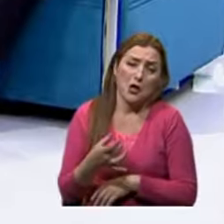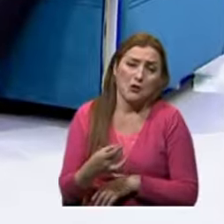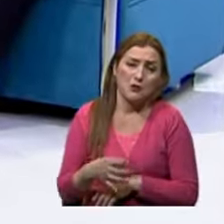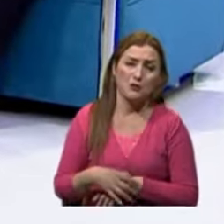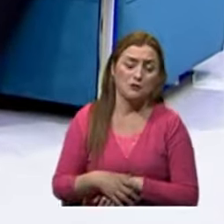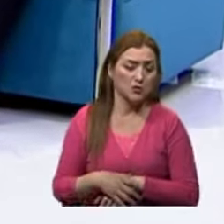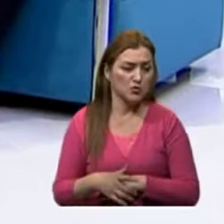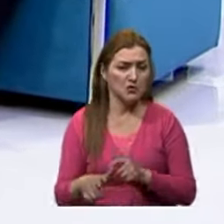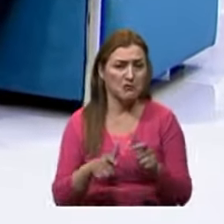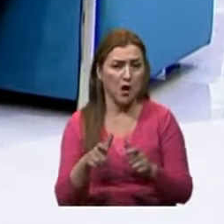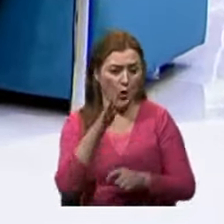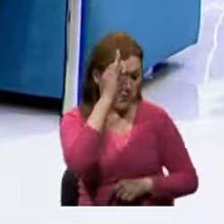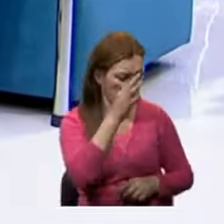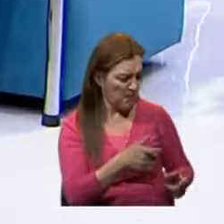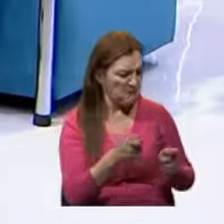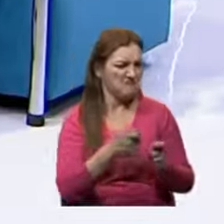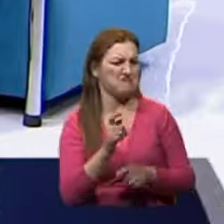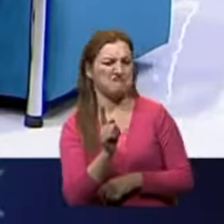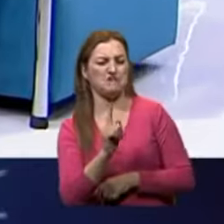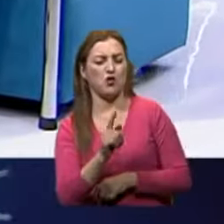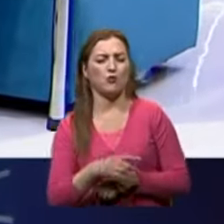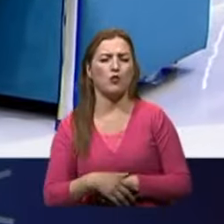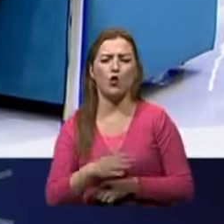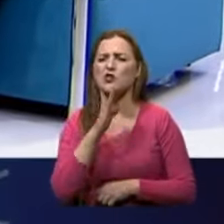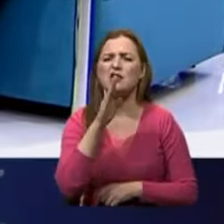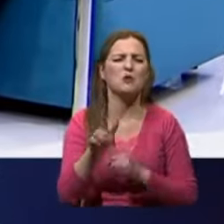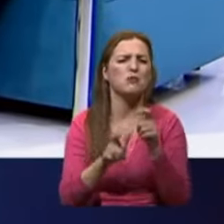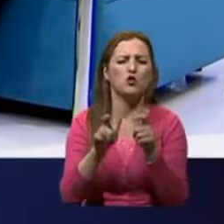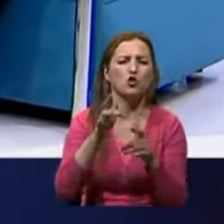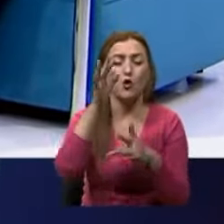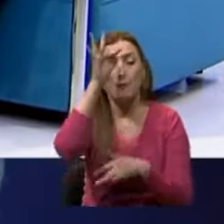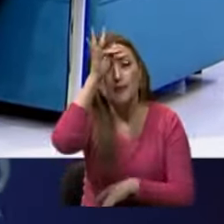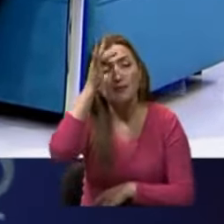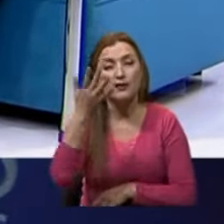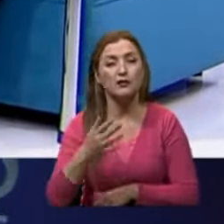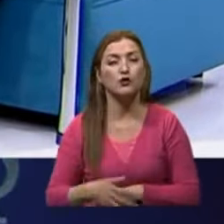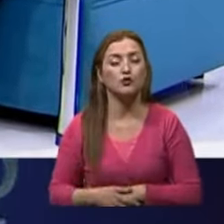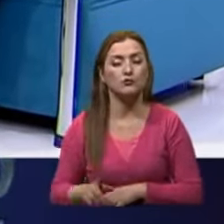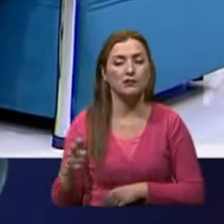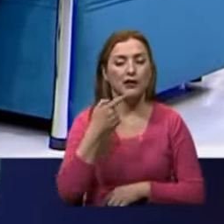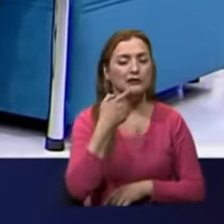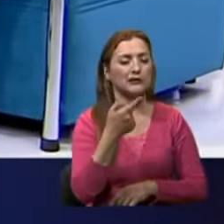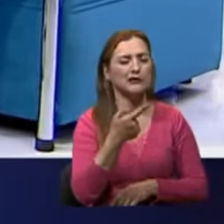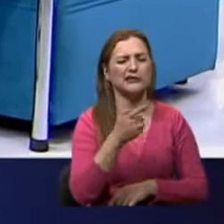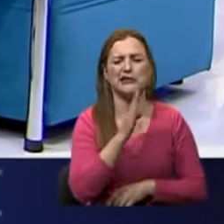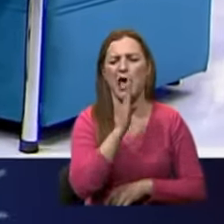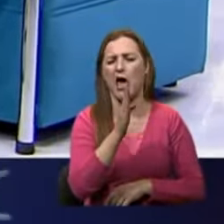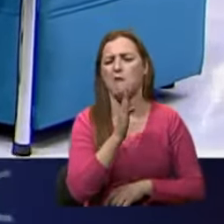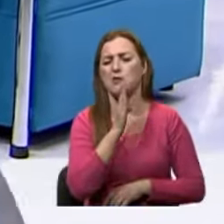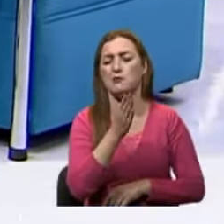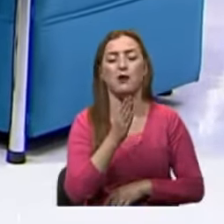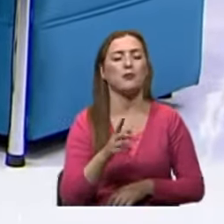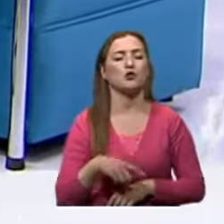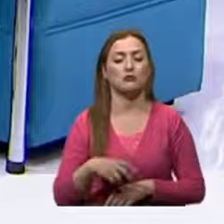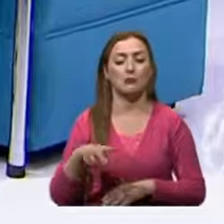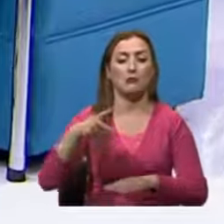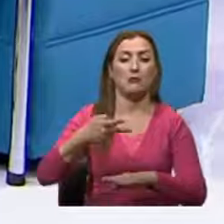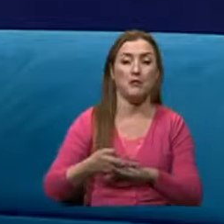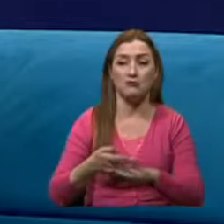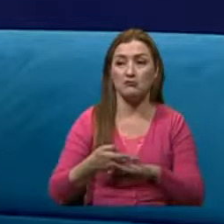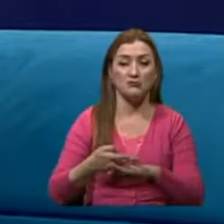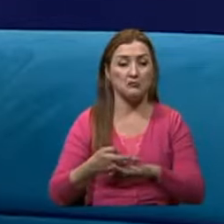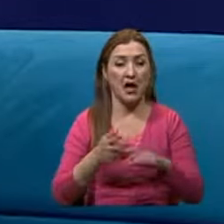común o siempre la gente va al hospital? En nuestro medio esto que tú comentas es muy común. Pacientes que se caen, no tienen